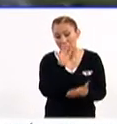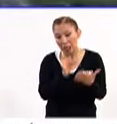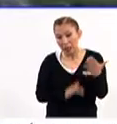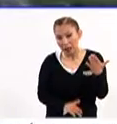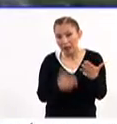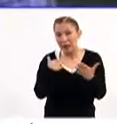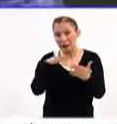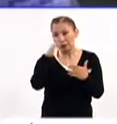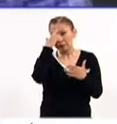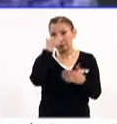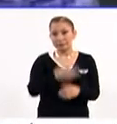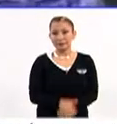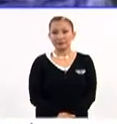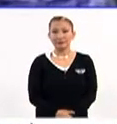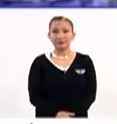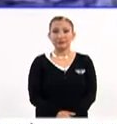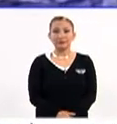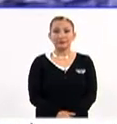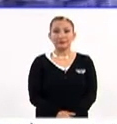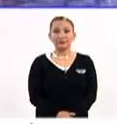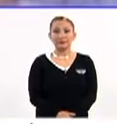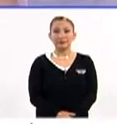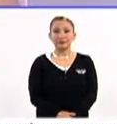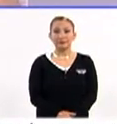leído y recordado.